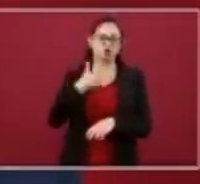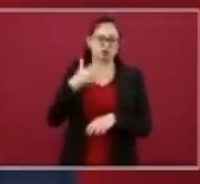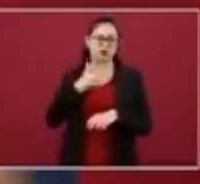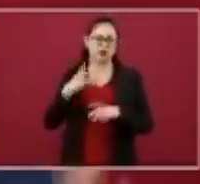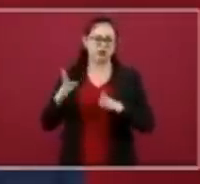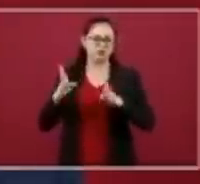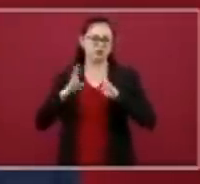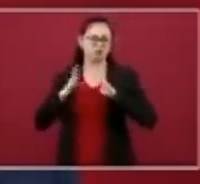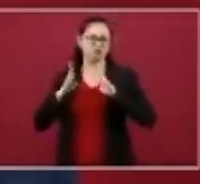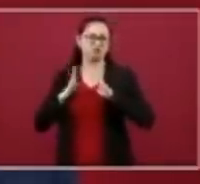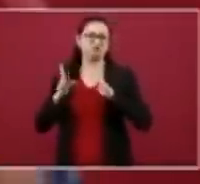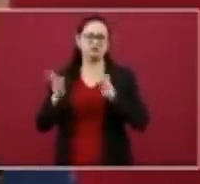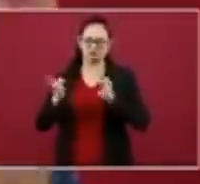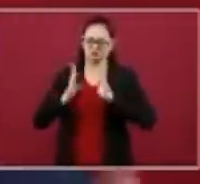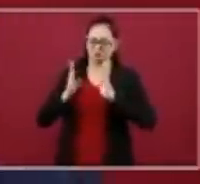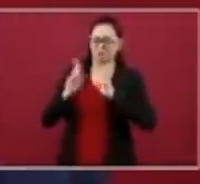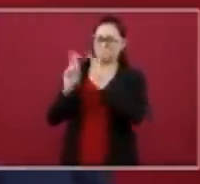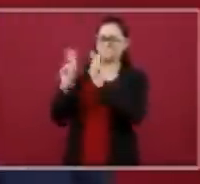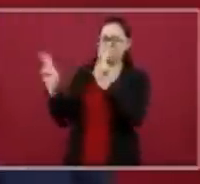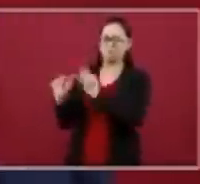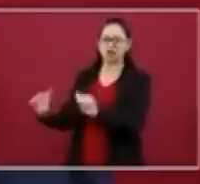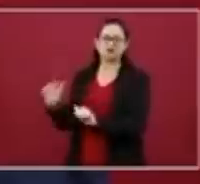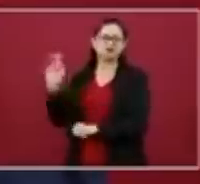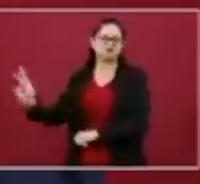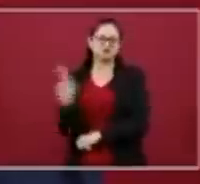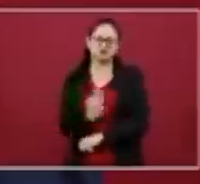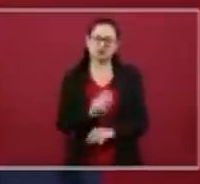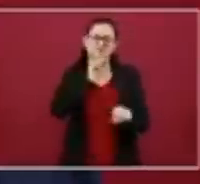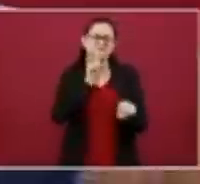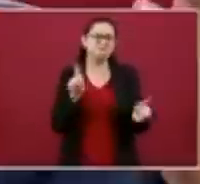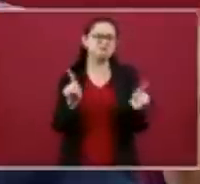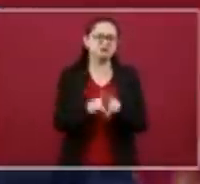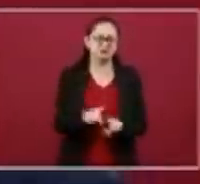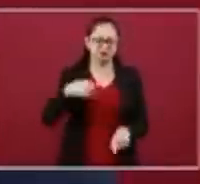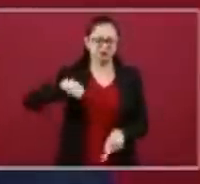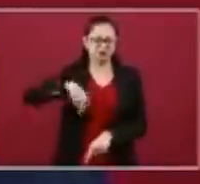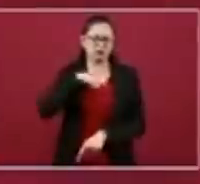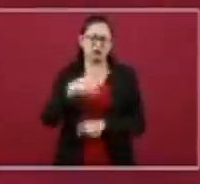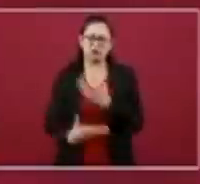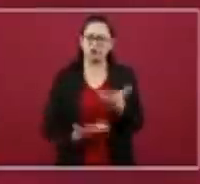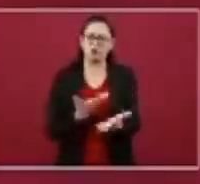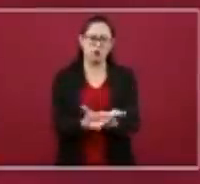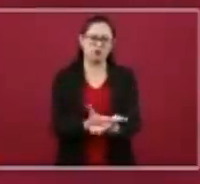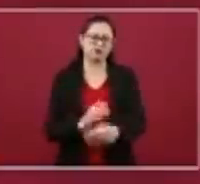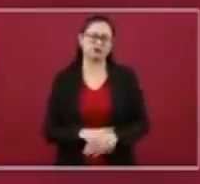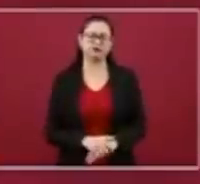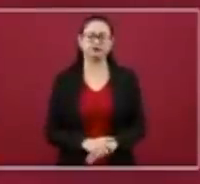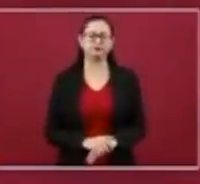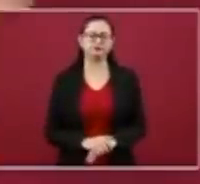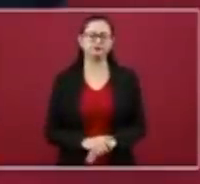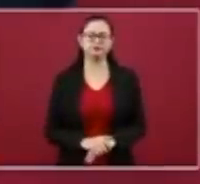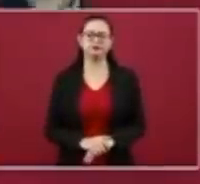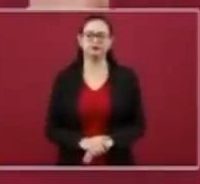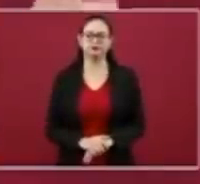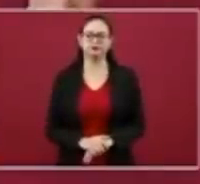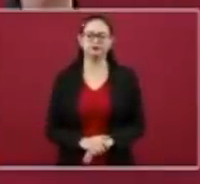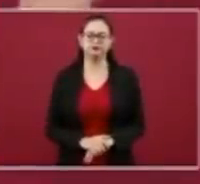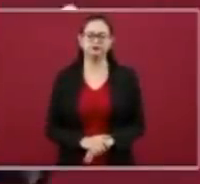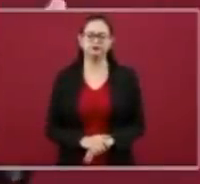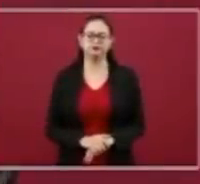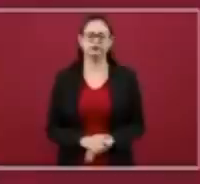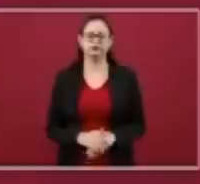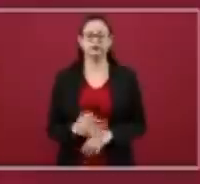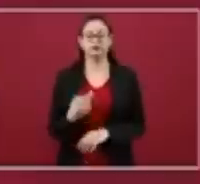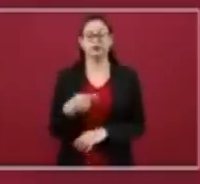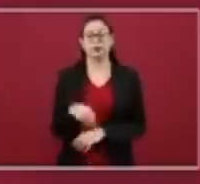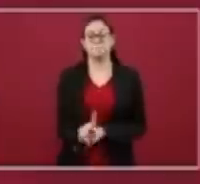un ejército de paz. Pues eso es lo que estamos planteando. O sea,